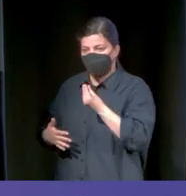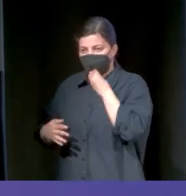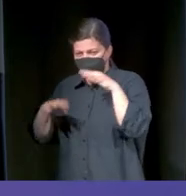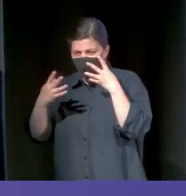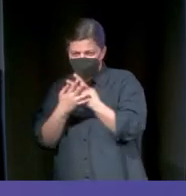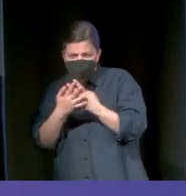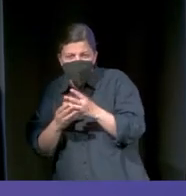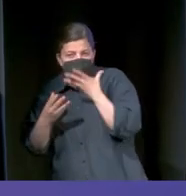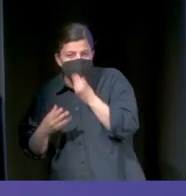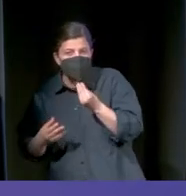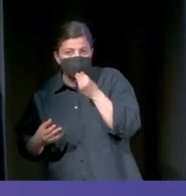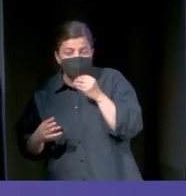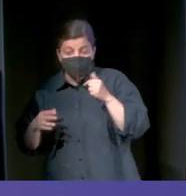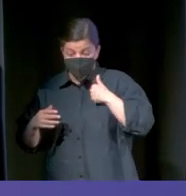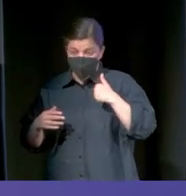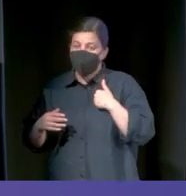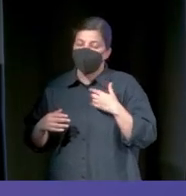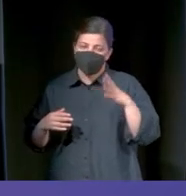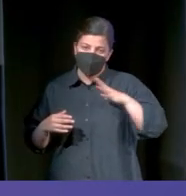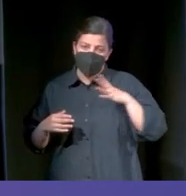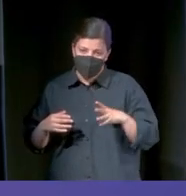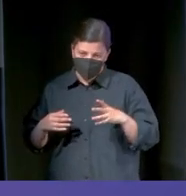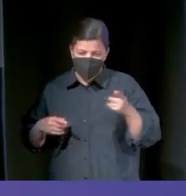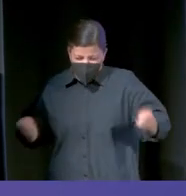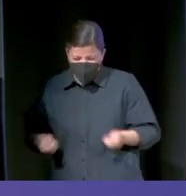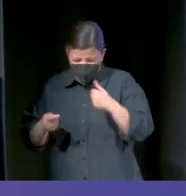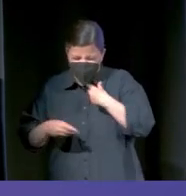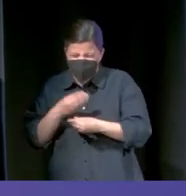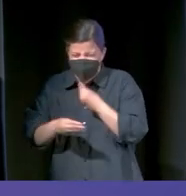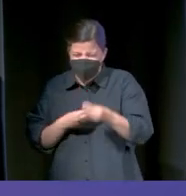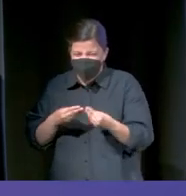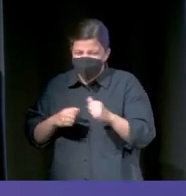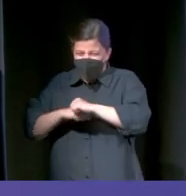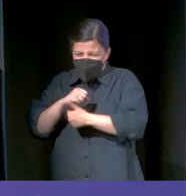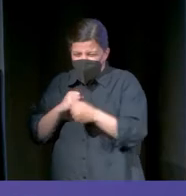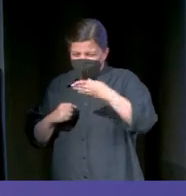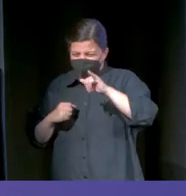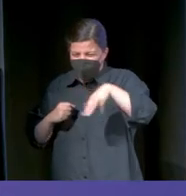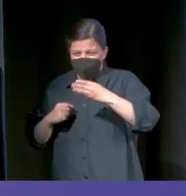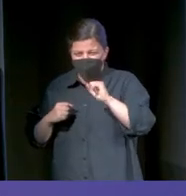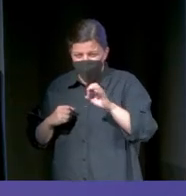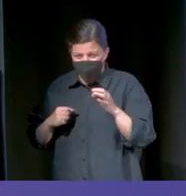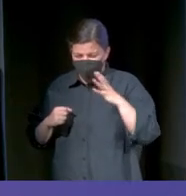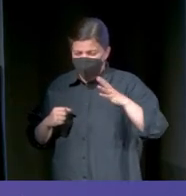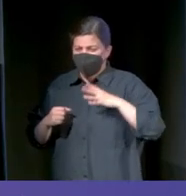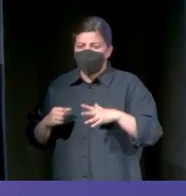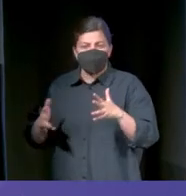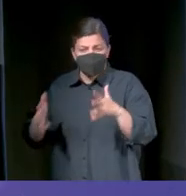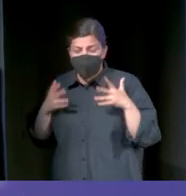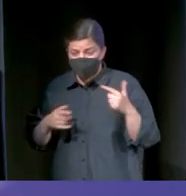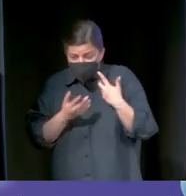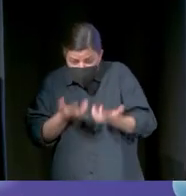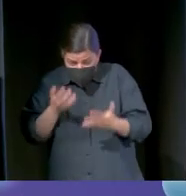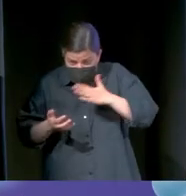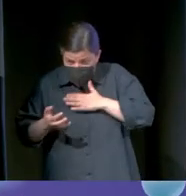filtros muy bonitos yo sin embargo por favor ponme el anuncio de este que dice de del pan bimbo que me encanta ver a pomelo porque esto es mi cocina